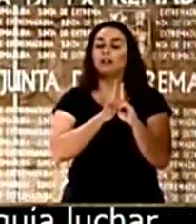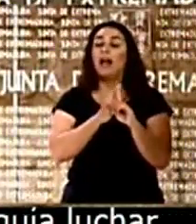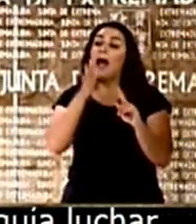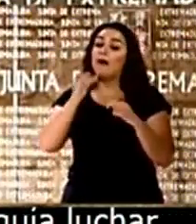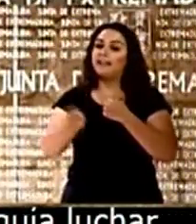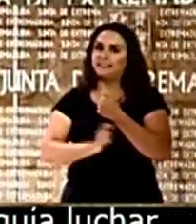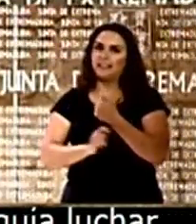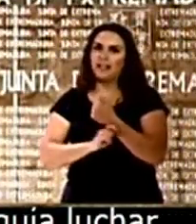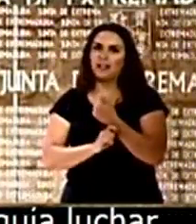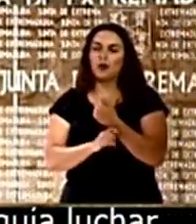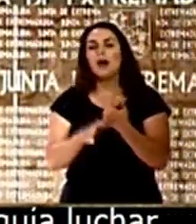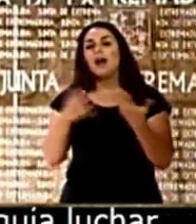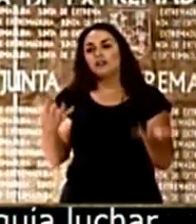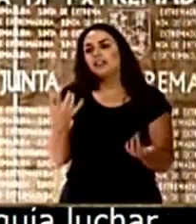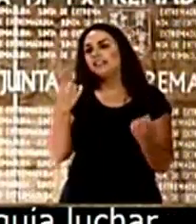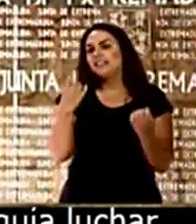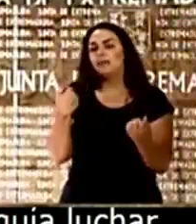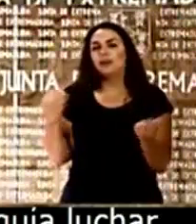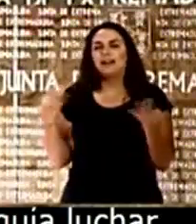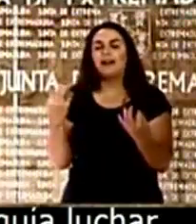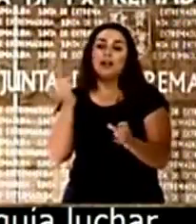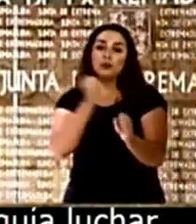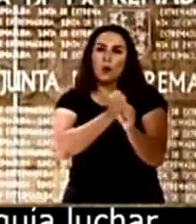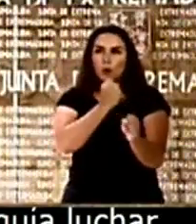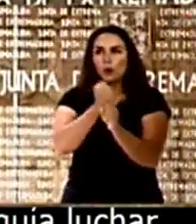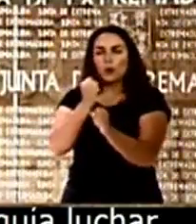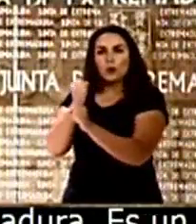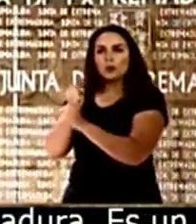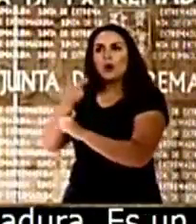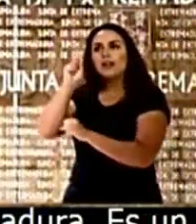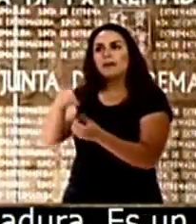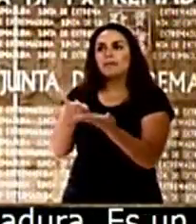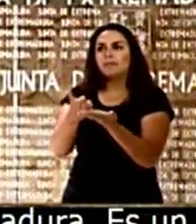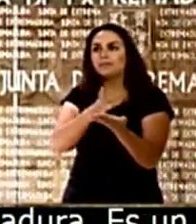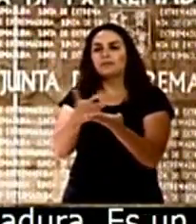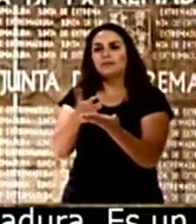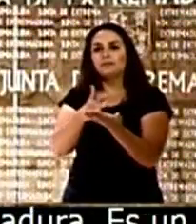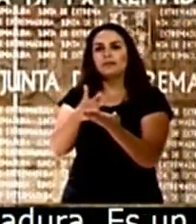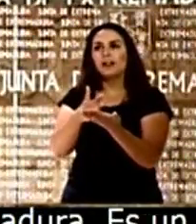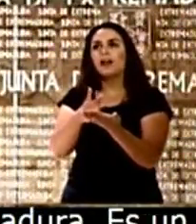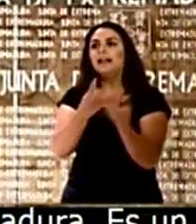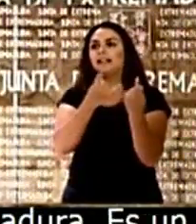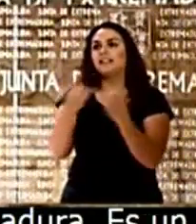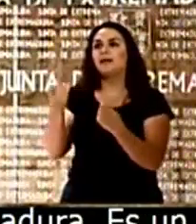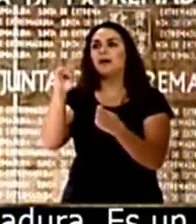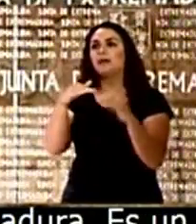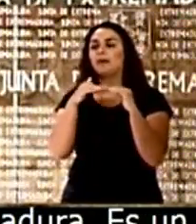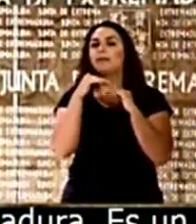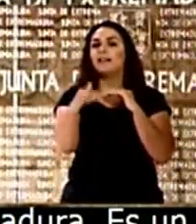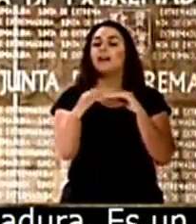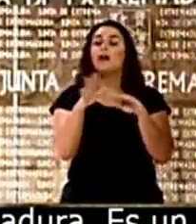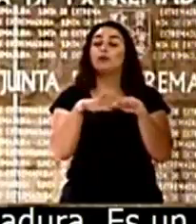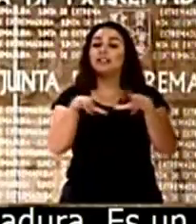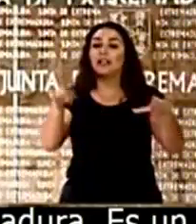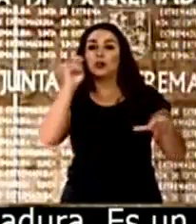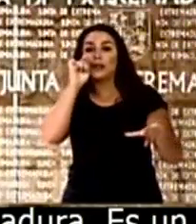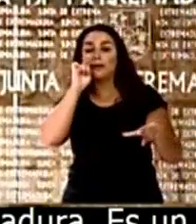tanto, necesita del trabajo constante del Gobierno y también de la interlocución necesaria y permanente con el sector del turismo para que